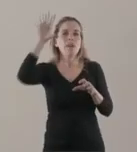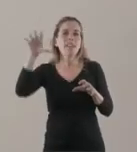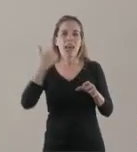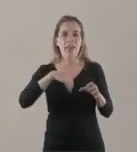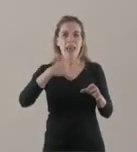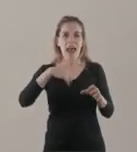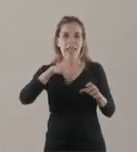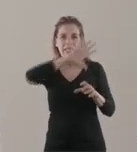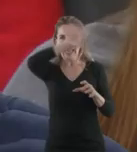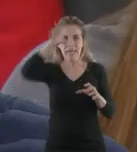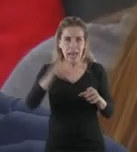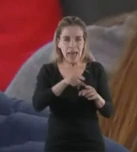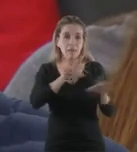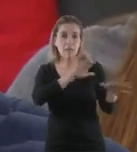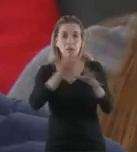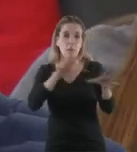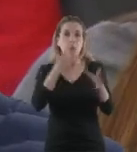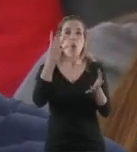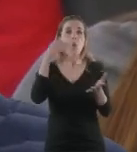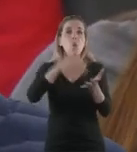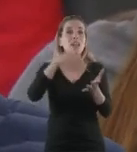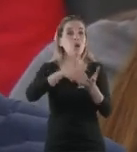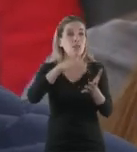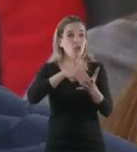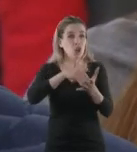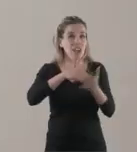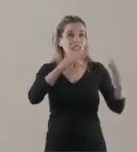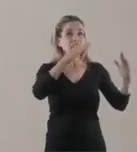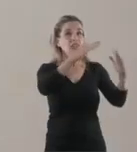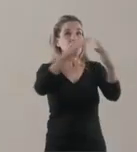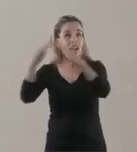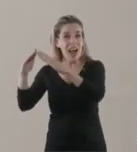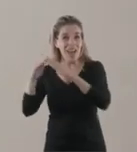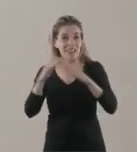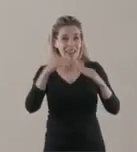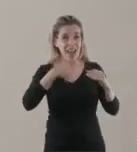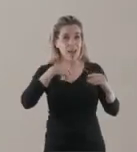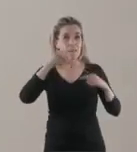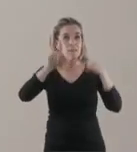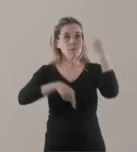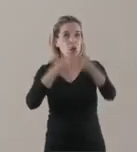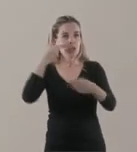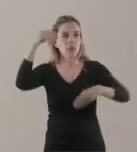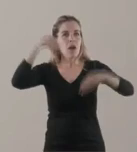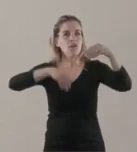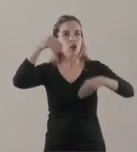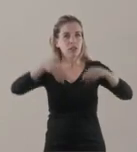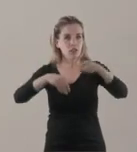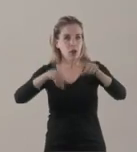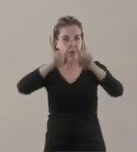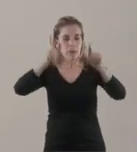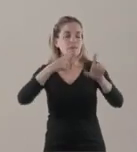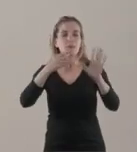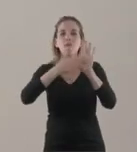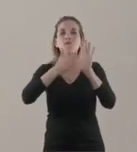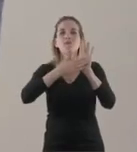donde casi 4 millones de hogares argentinos en la próxima boleta van a pagar la mitad